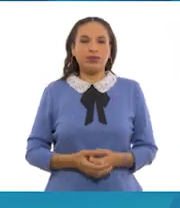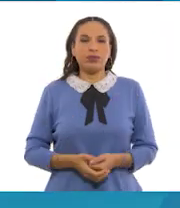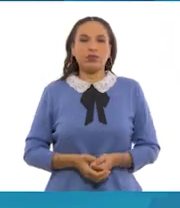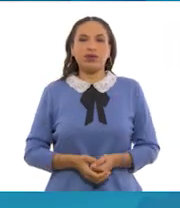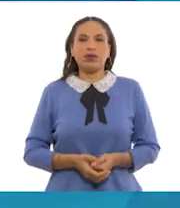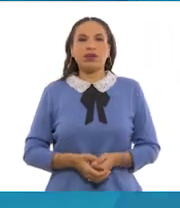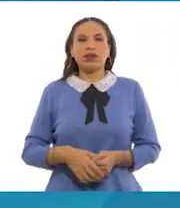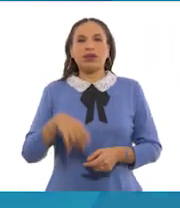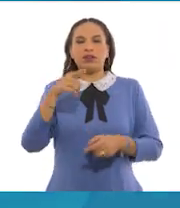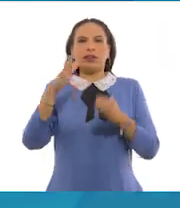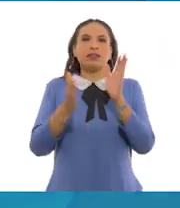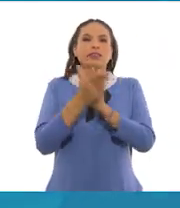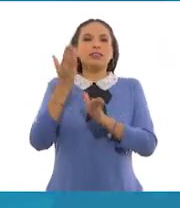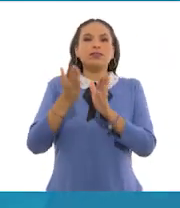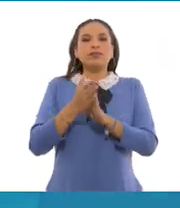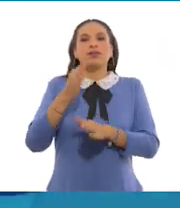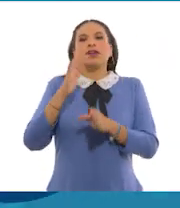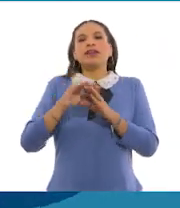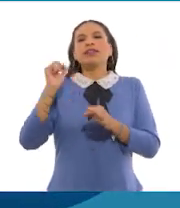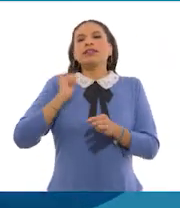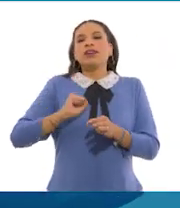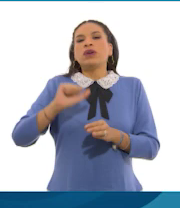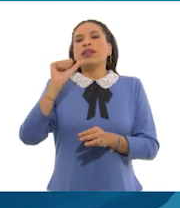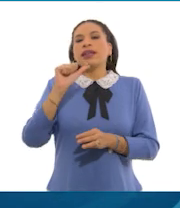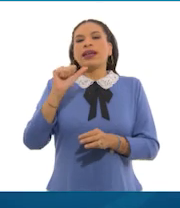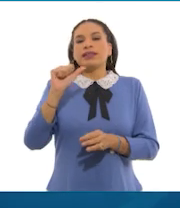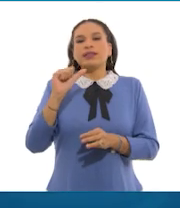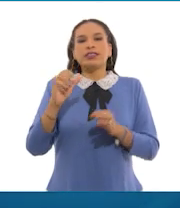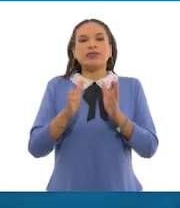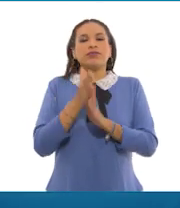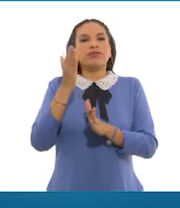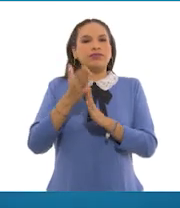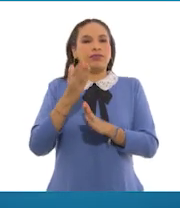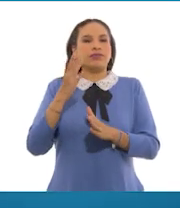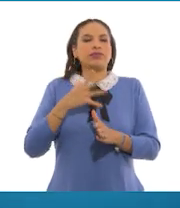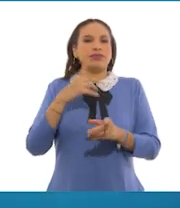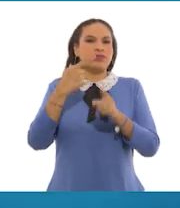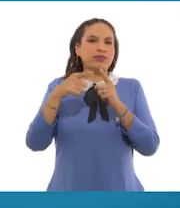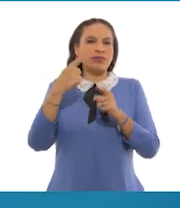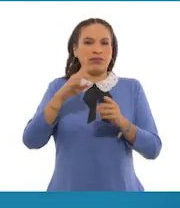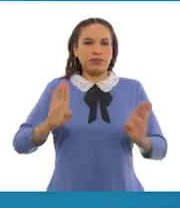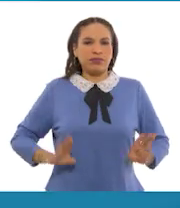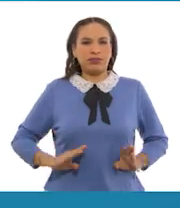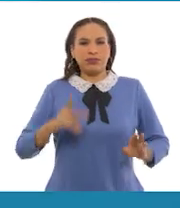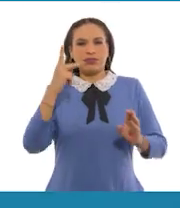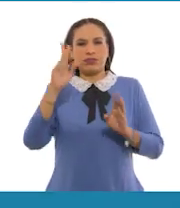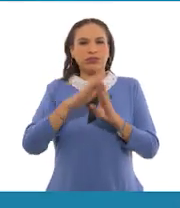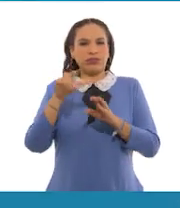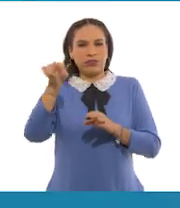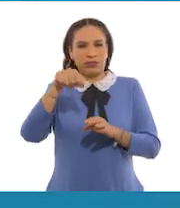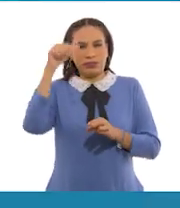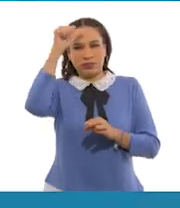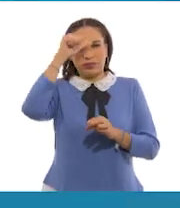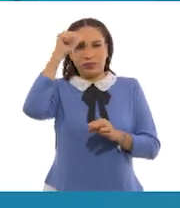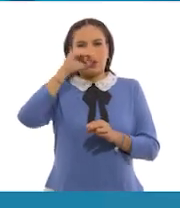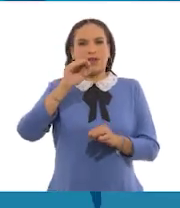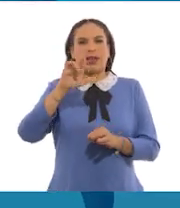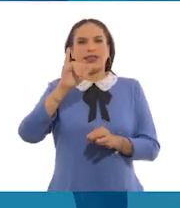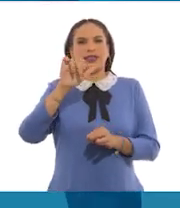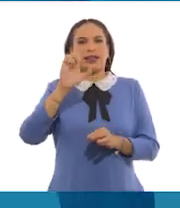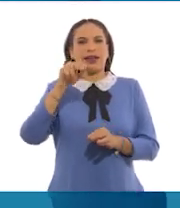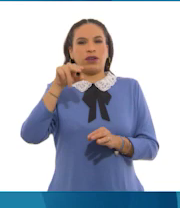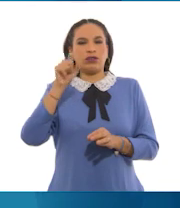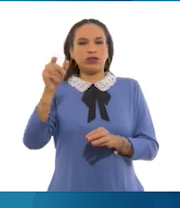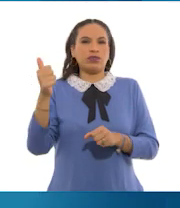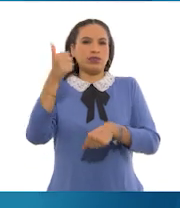Este templo se empezó a construir a finales del siglo XVI, también tiene el estilo franciscano. Los franciscanos